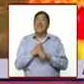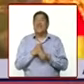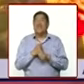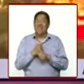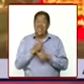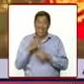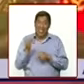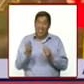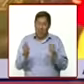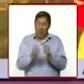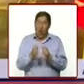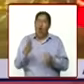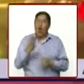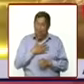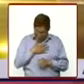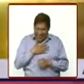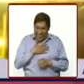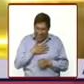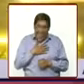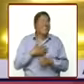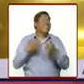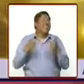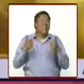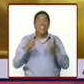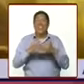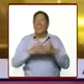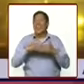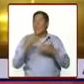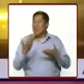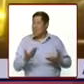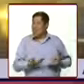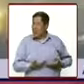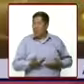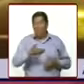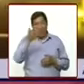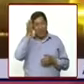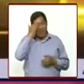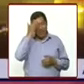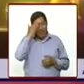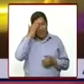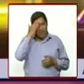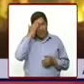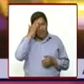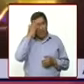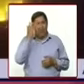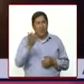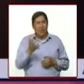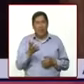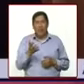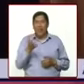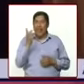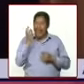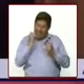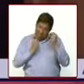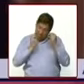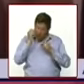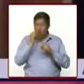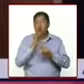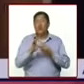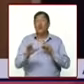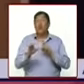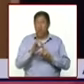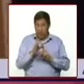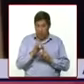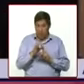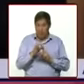Y entras conmigo. Ahí está la invitación, Denise. Pero ¿sabes qué? Las expresiones culturales se